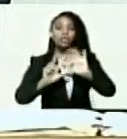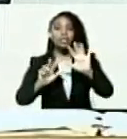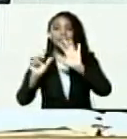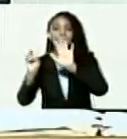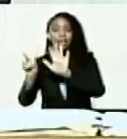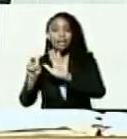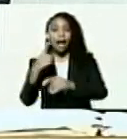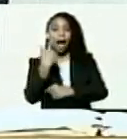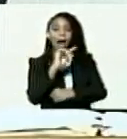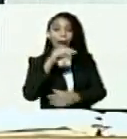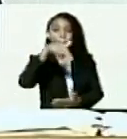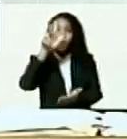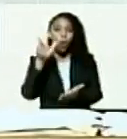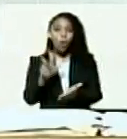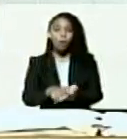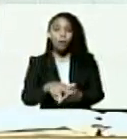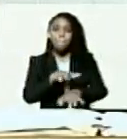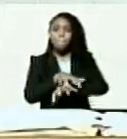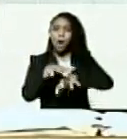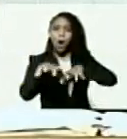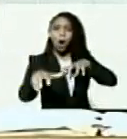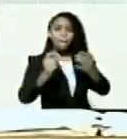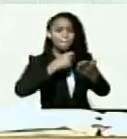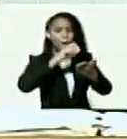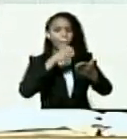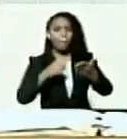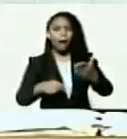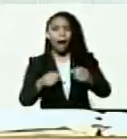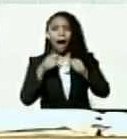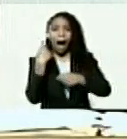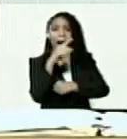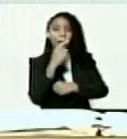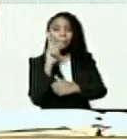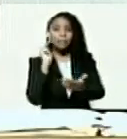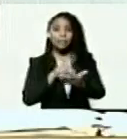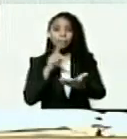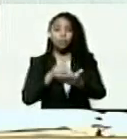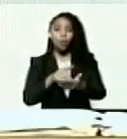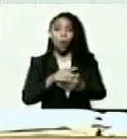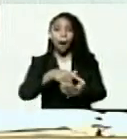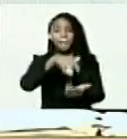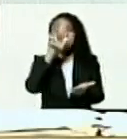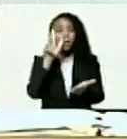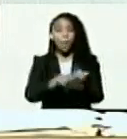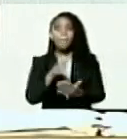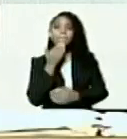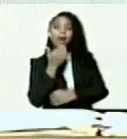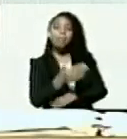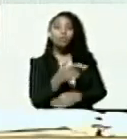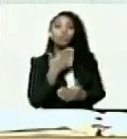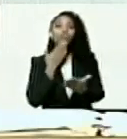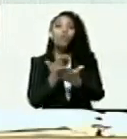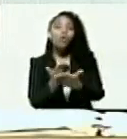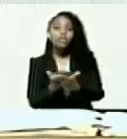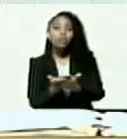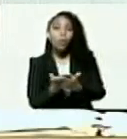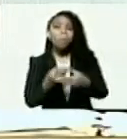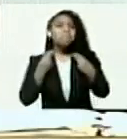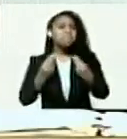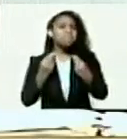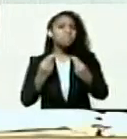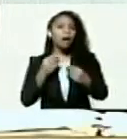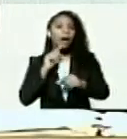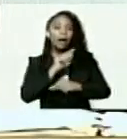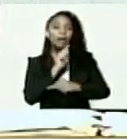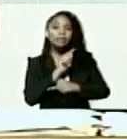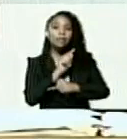debe aprobarse por mayoría calificada. Queda en consecuencia aprobado el permiso solicitado por